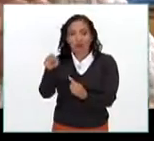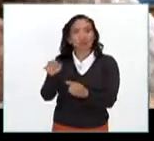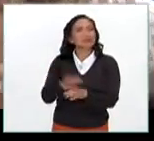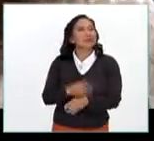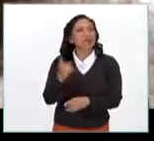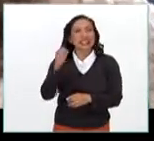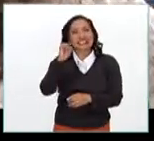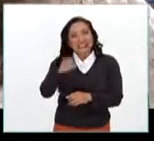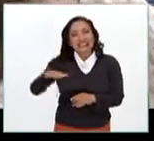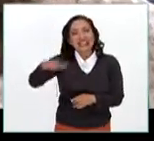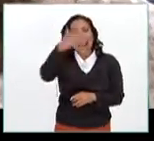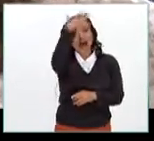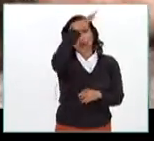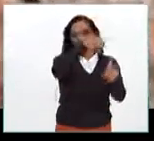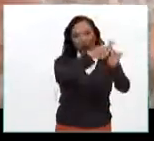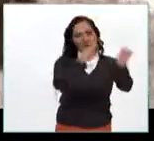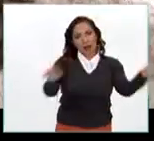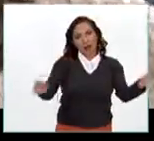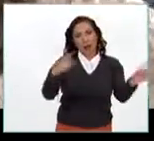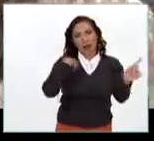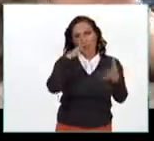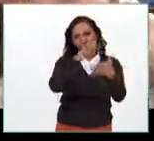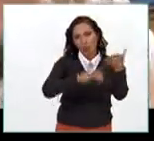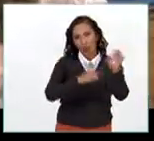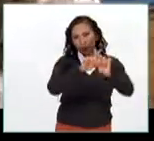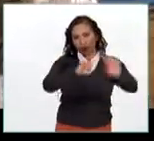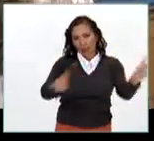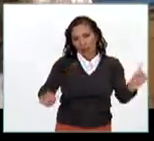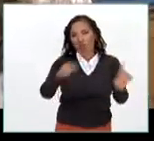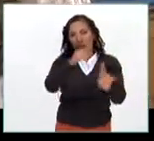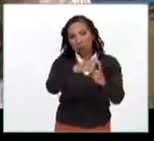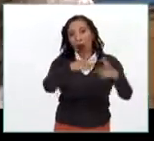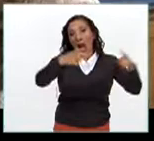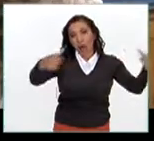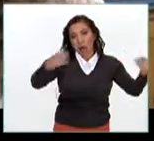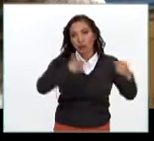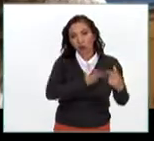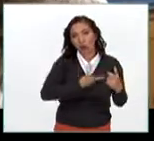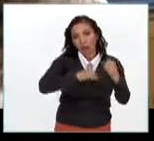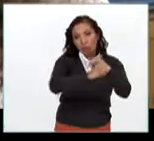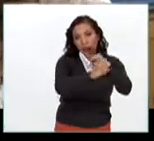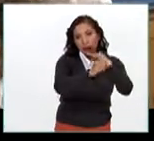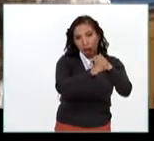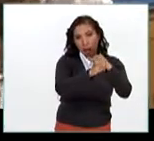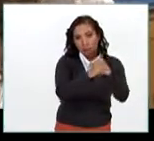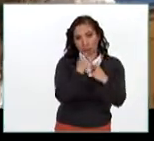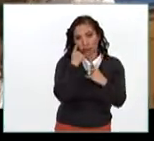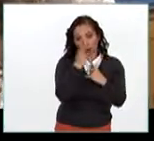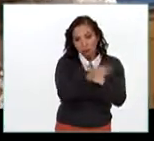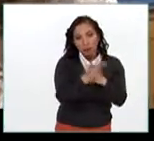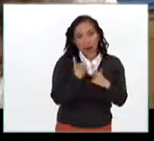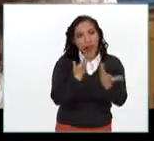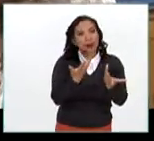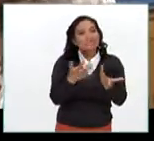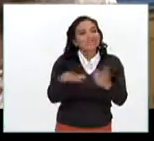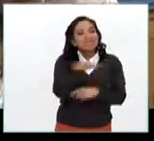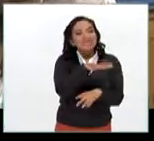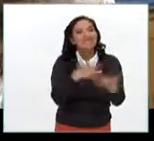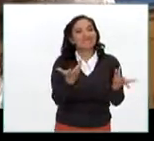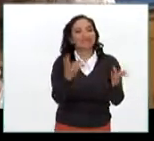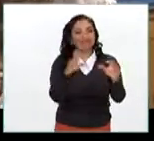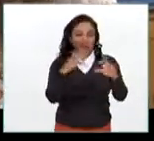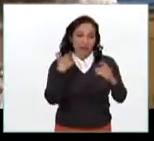porque el mercado de adulto es totalmente distinto y ahí sí ha crecido mucho, ojo, ¿no? Porque leer en